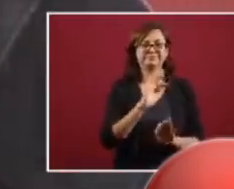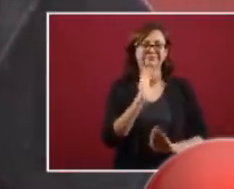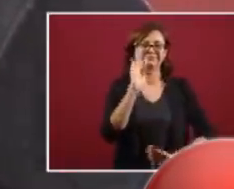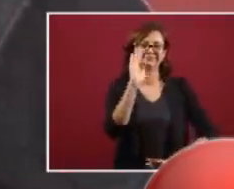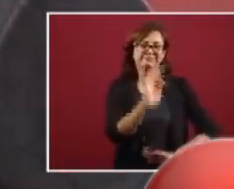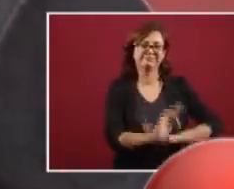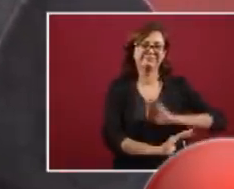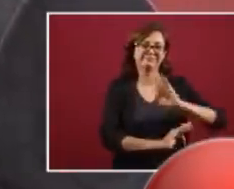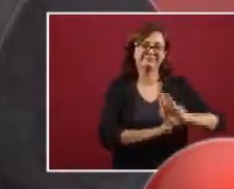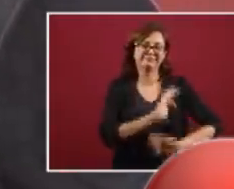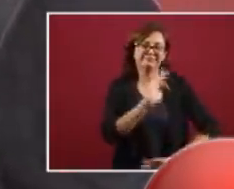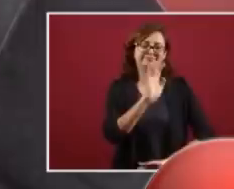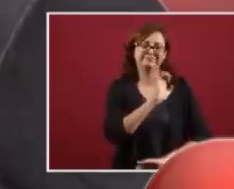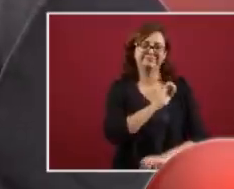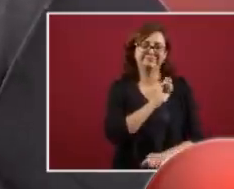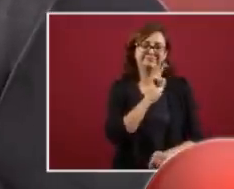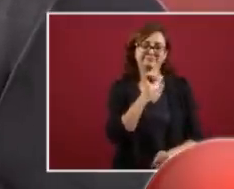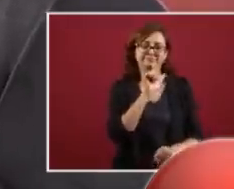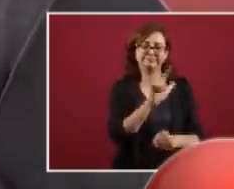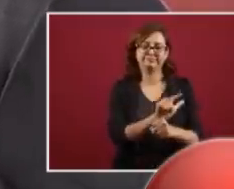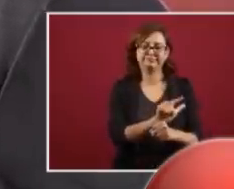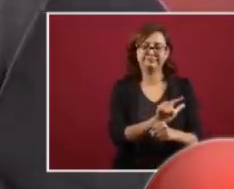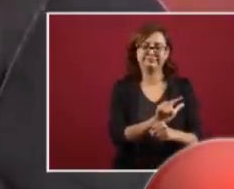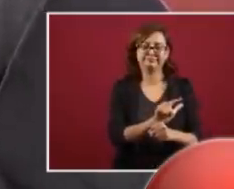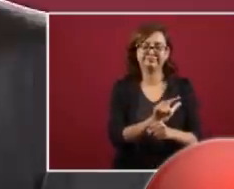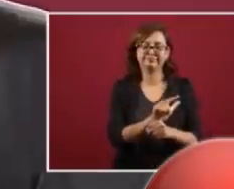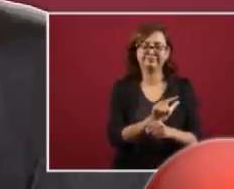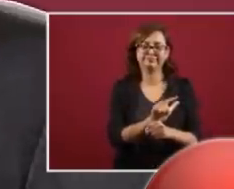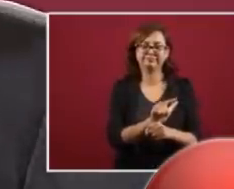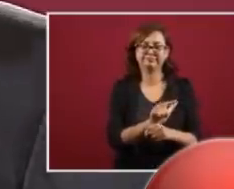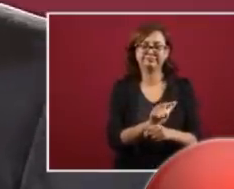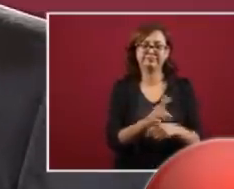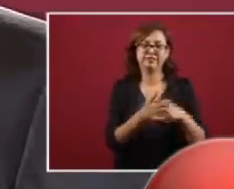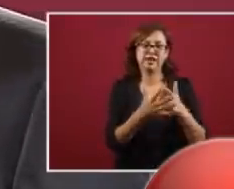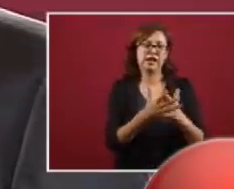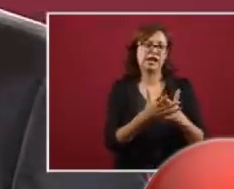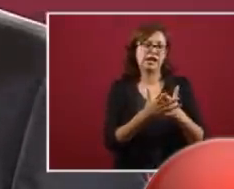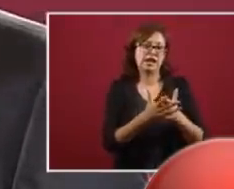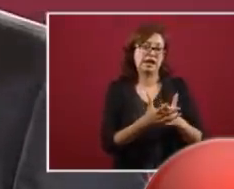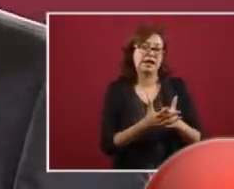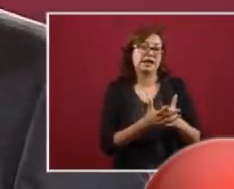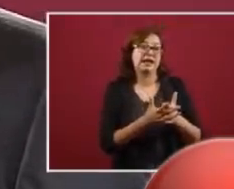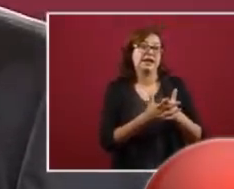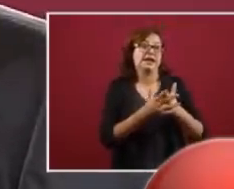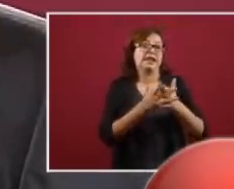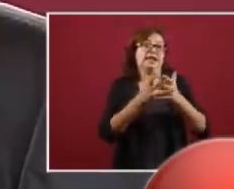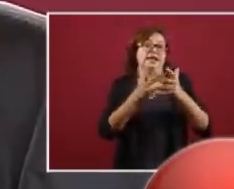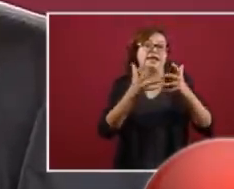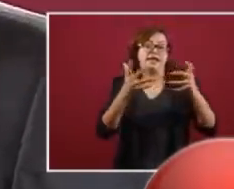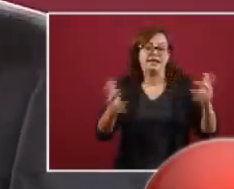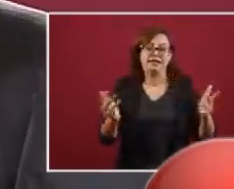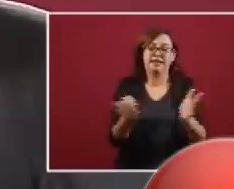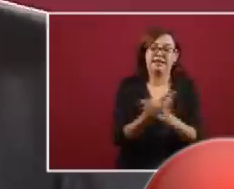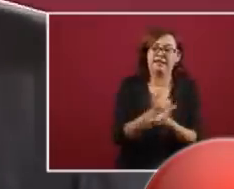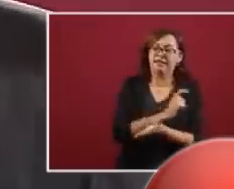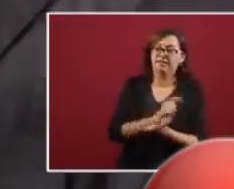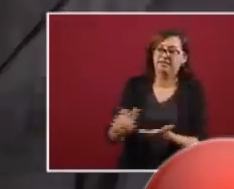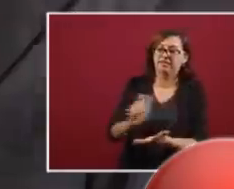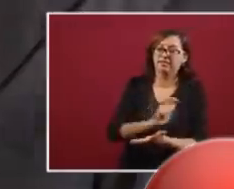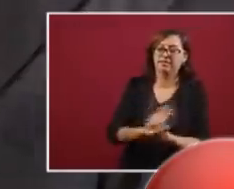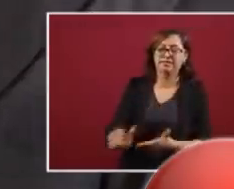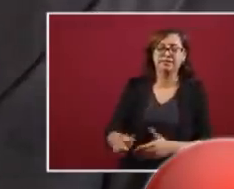preferencial a los llamados grandes contribuyentes. Y eso